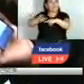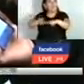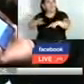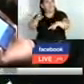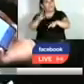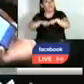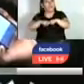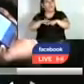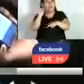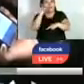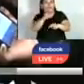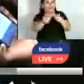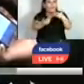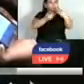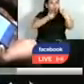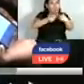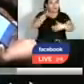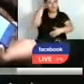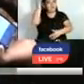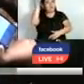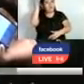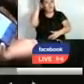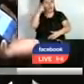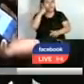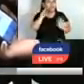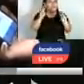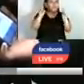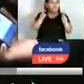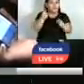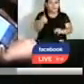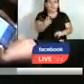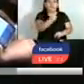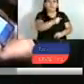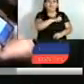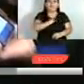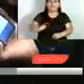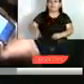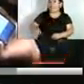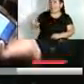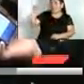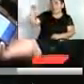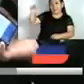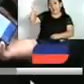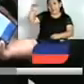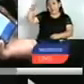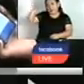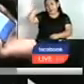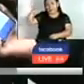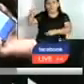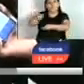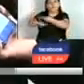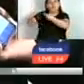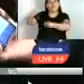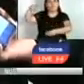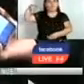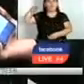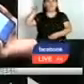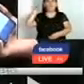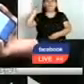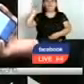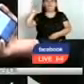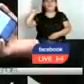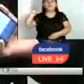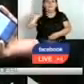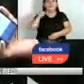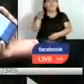dar aquí ahora a conocer, que solo a través de los salvadoreños en el exterior, a través de PROESA, han entrado